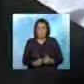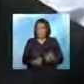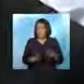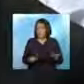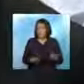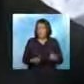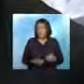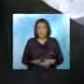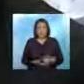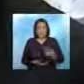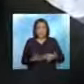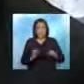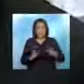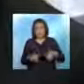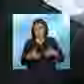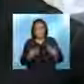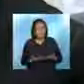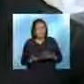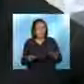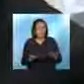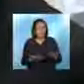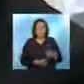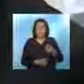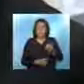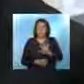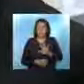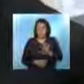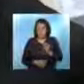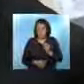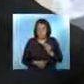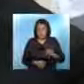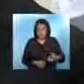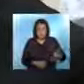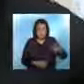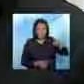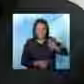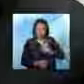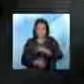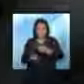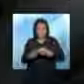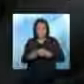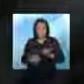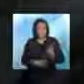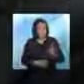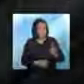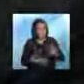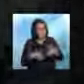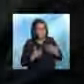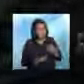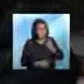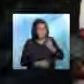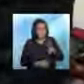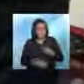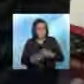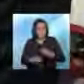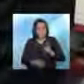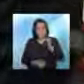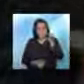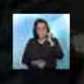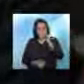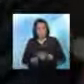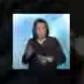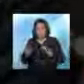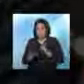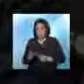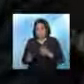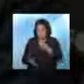caso pueda sustentar de dónde se incrementó su patrimonio. No se puede decir los nombres. No se puede decir los nombres, es un derecho que tienen todos los